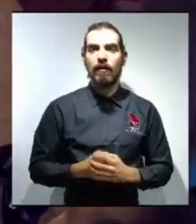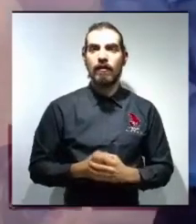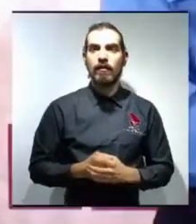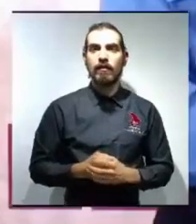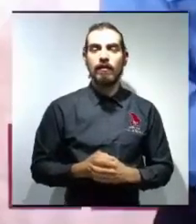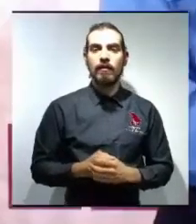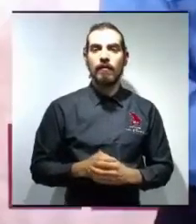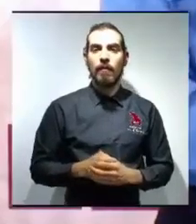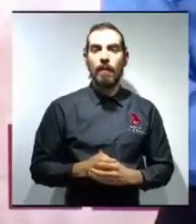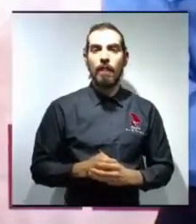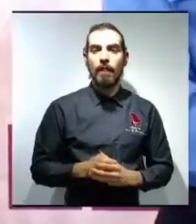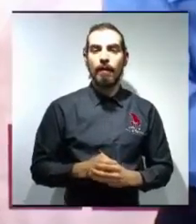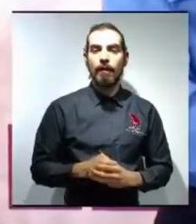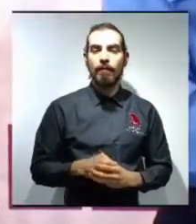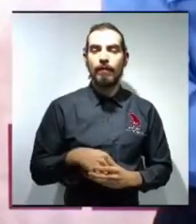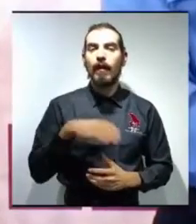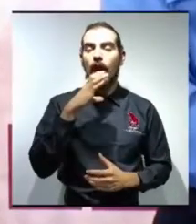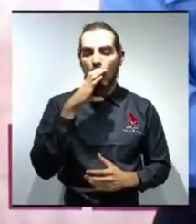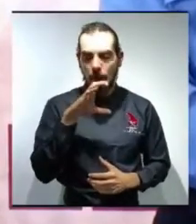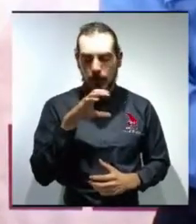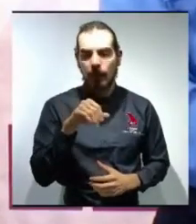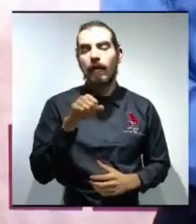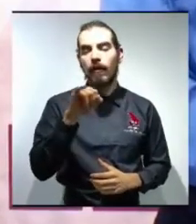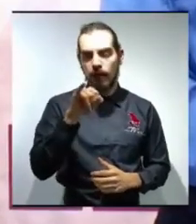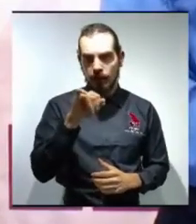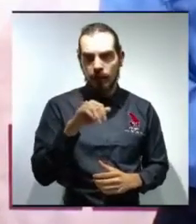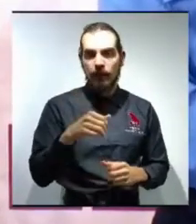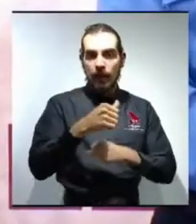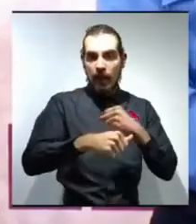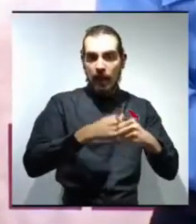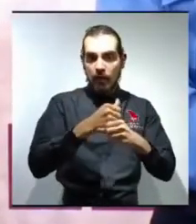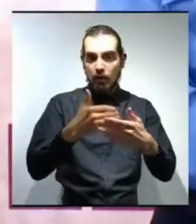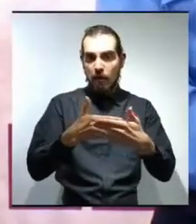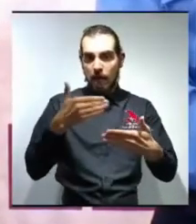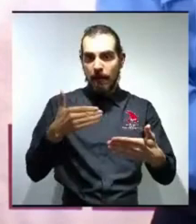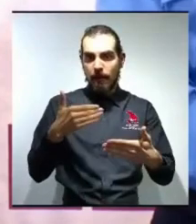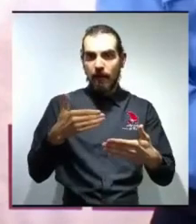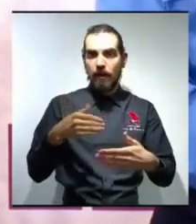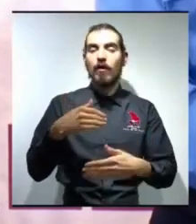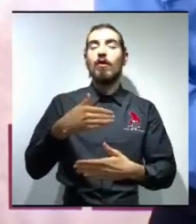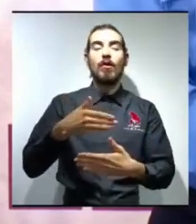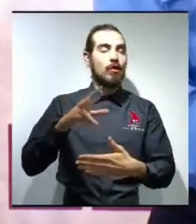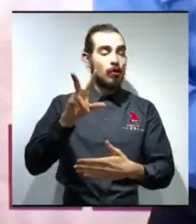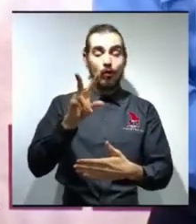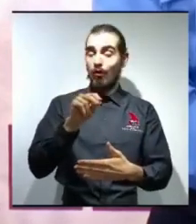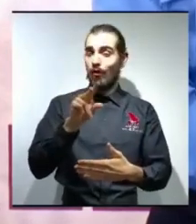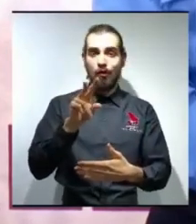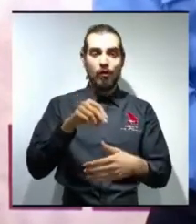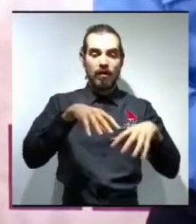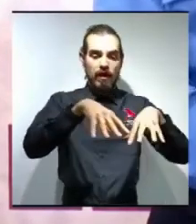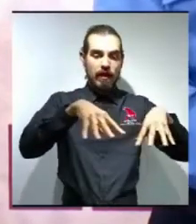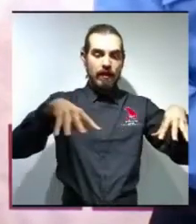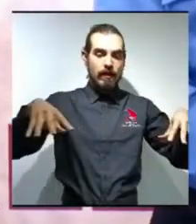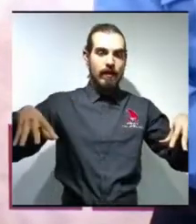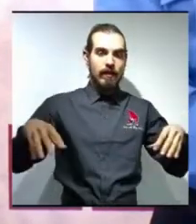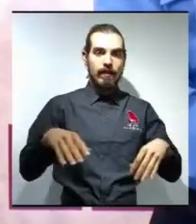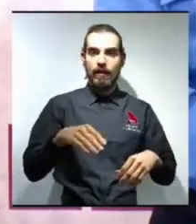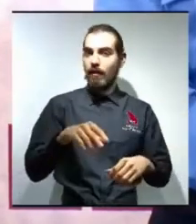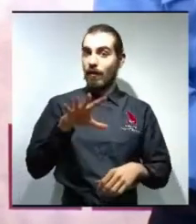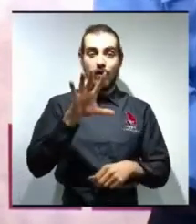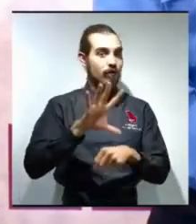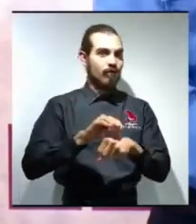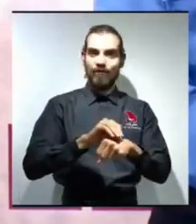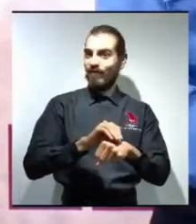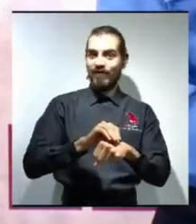Es lo que comentaba ahorita, que el año pasado no permitimos que la gente acampara porque por las bajas temperaturas que se presentaron, nosotros